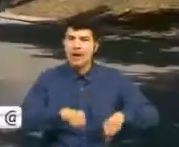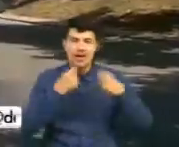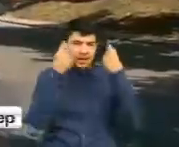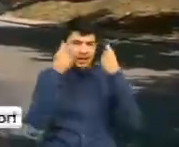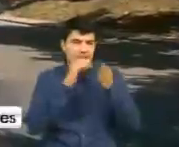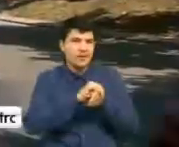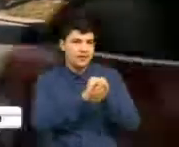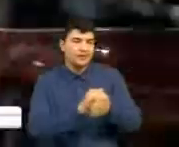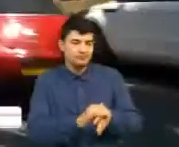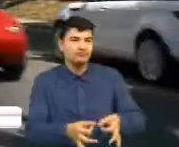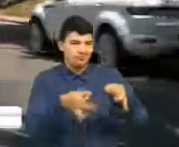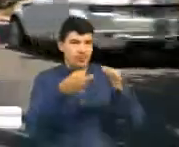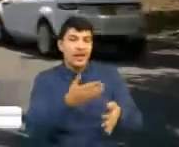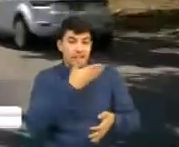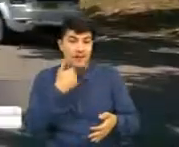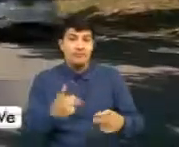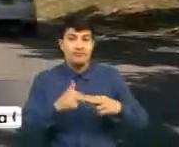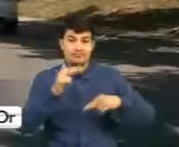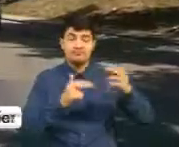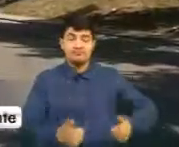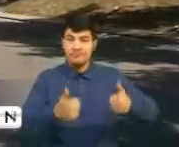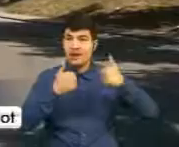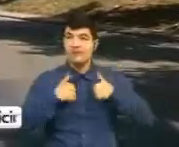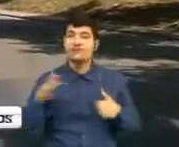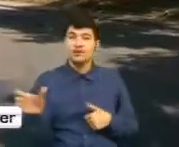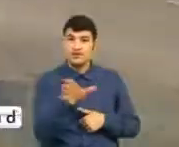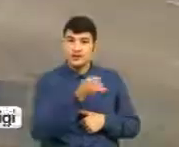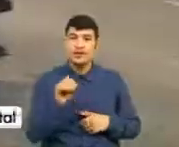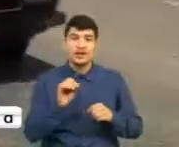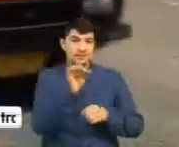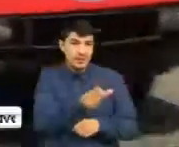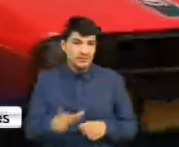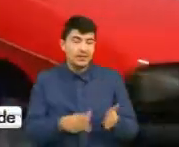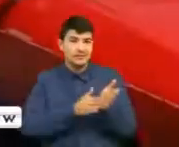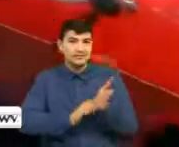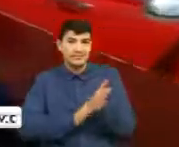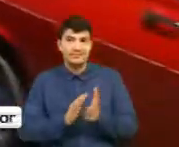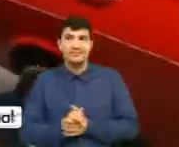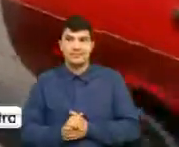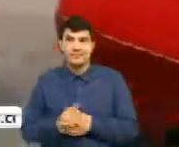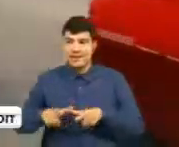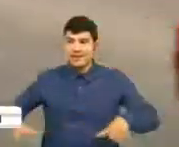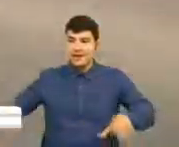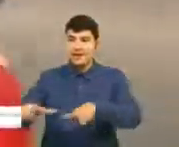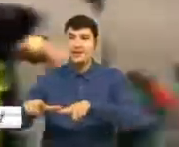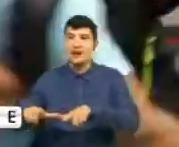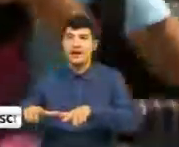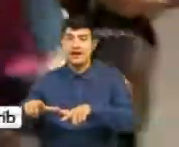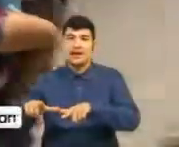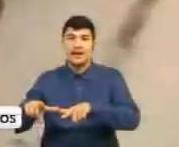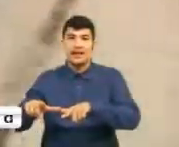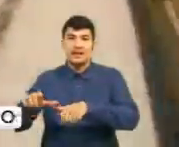ejecución de una obra que mejorará la movilidad y la calidad de vida de los florideños habitantes del área metropolitana de turistas